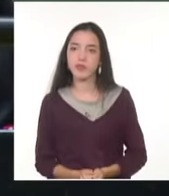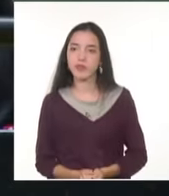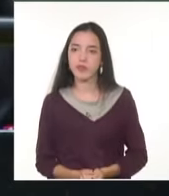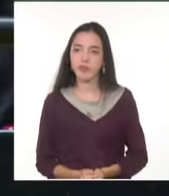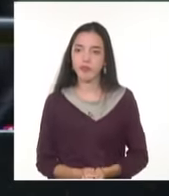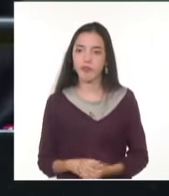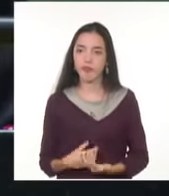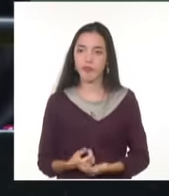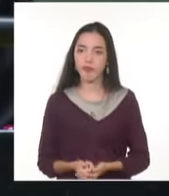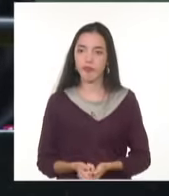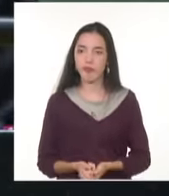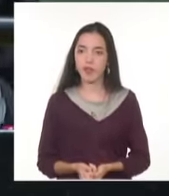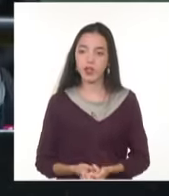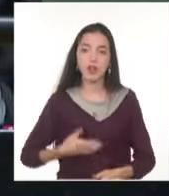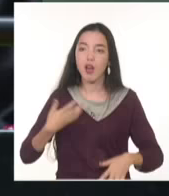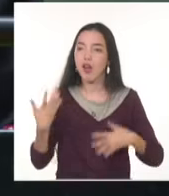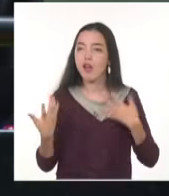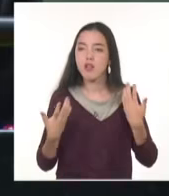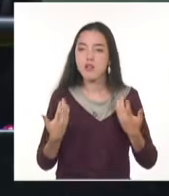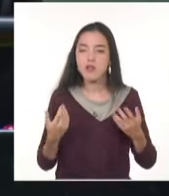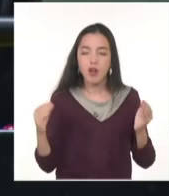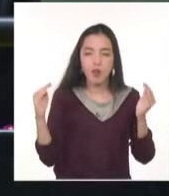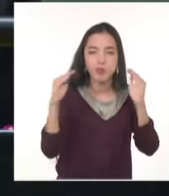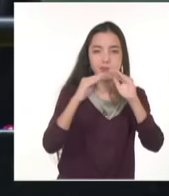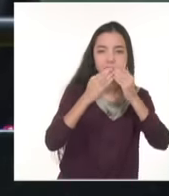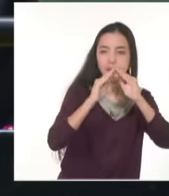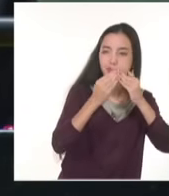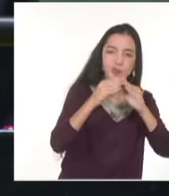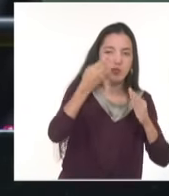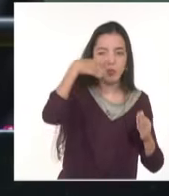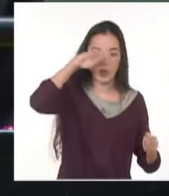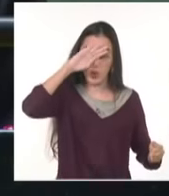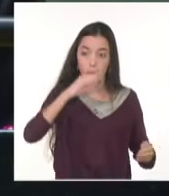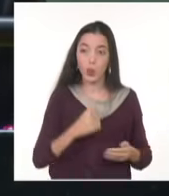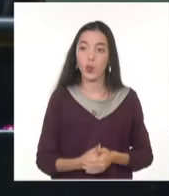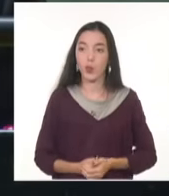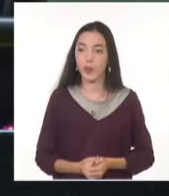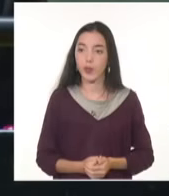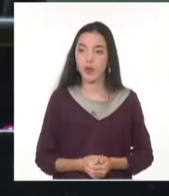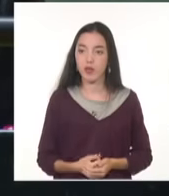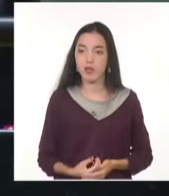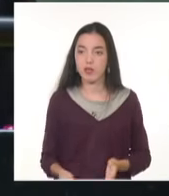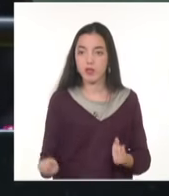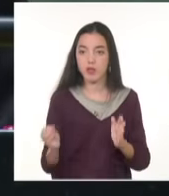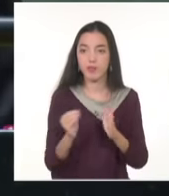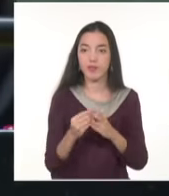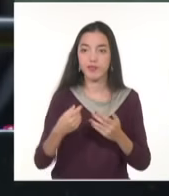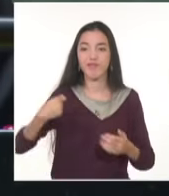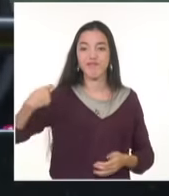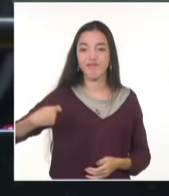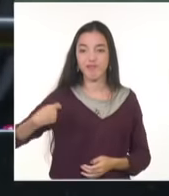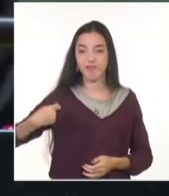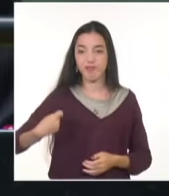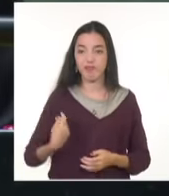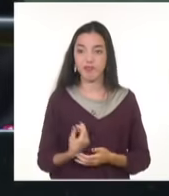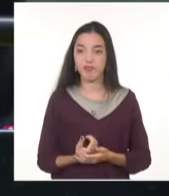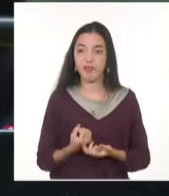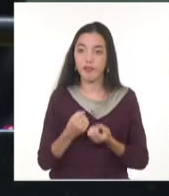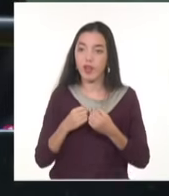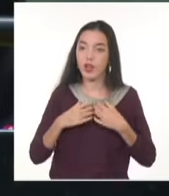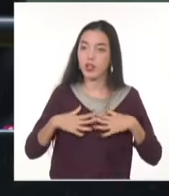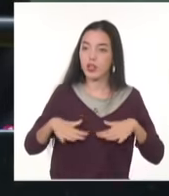Cuba que de manera extraterritorial rebasan los marcos de la jurisdicción soberana de los